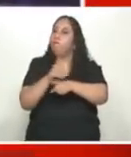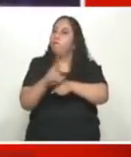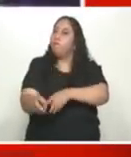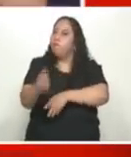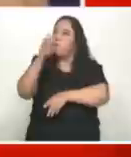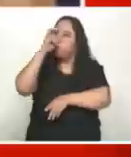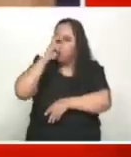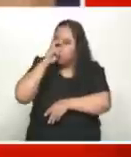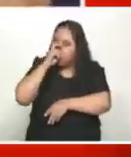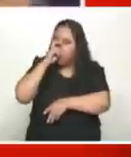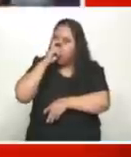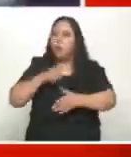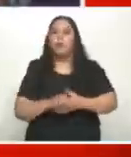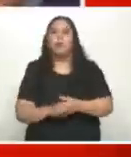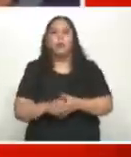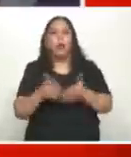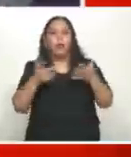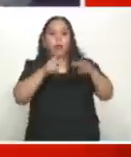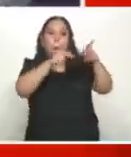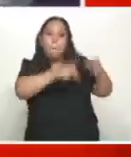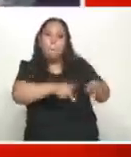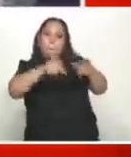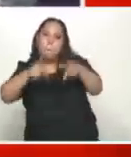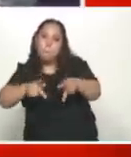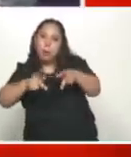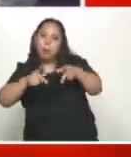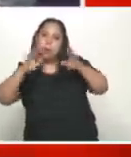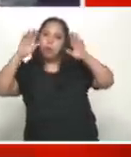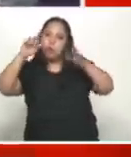que el rico no muera de colesterol o intoxicado de droga.